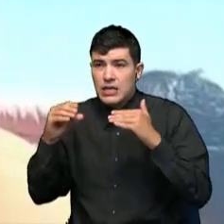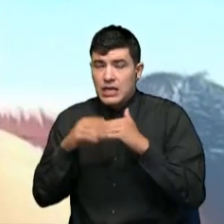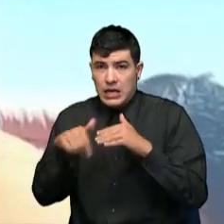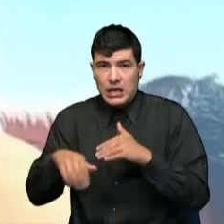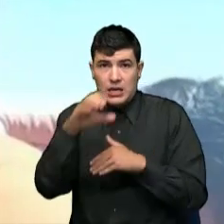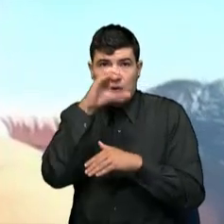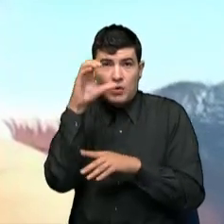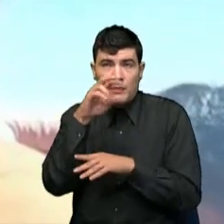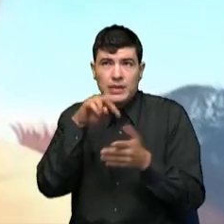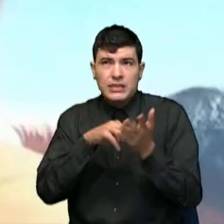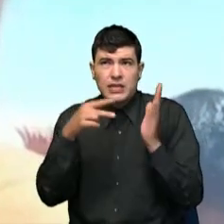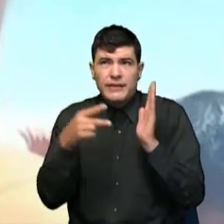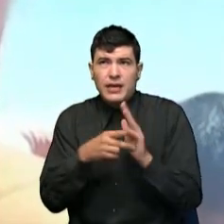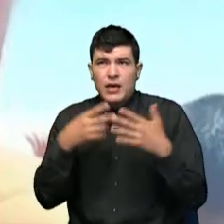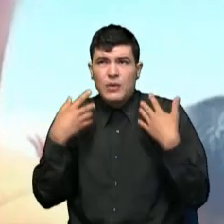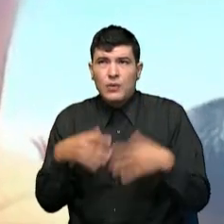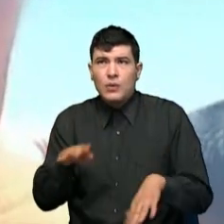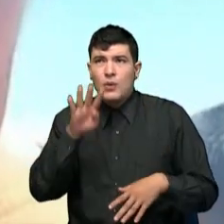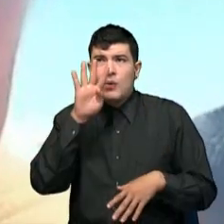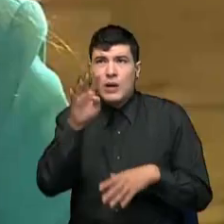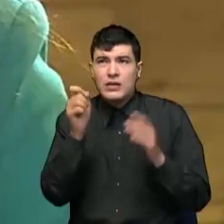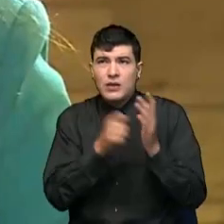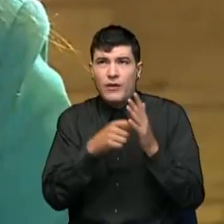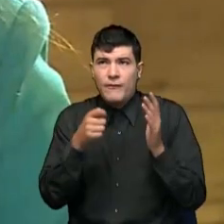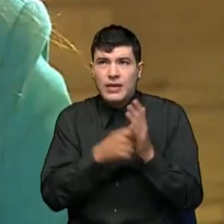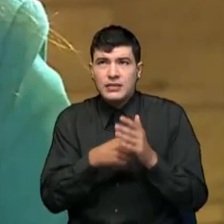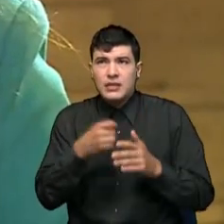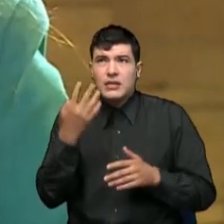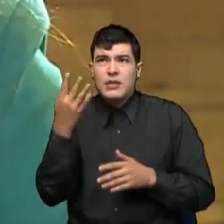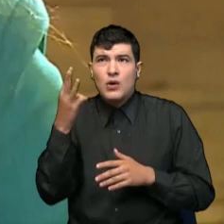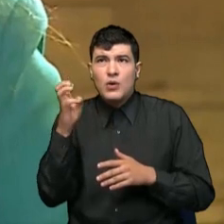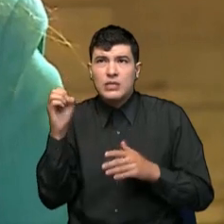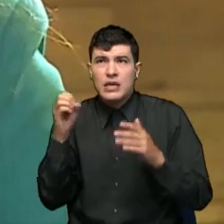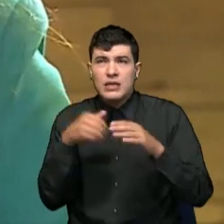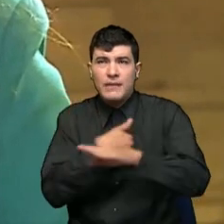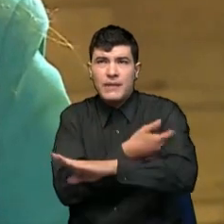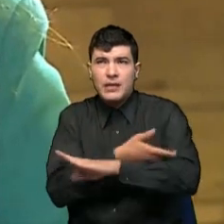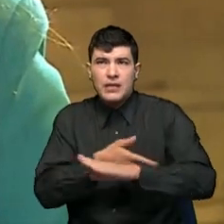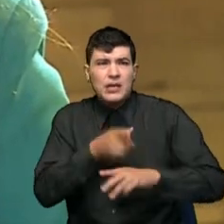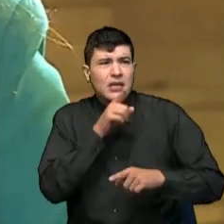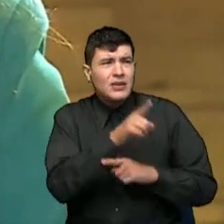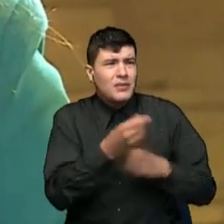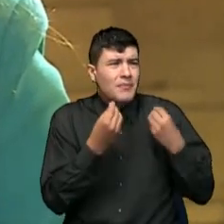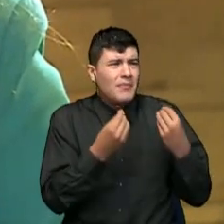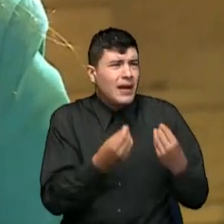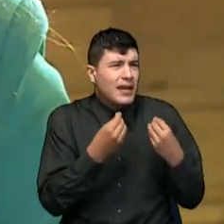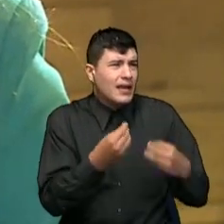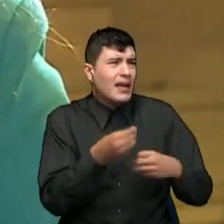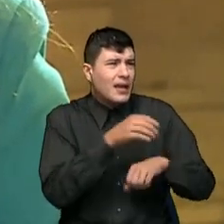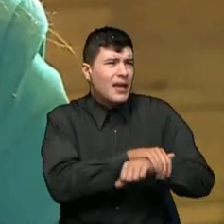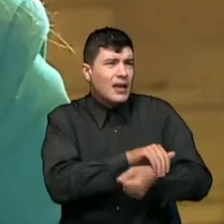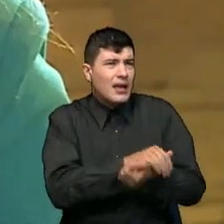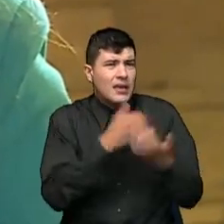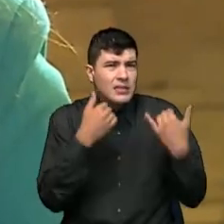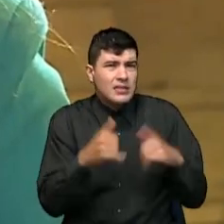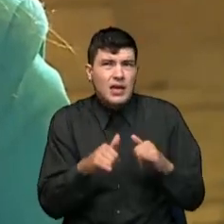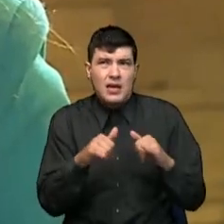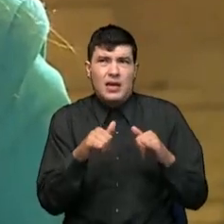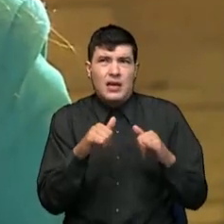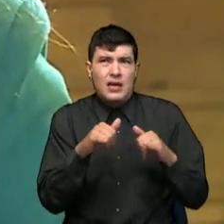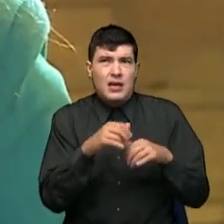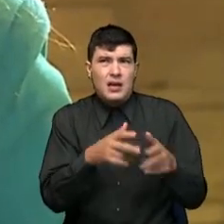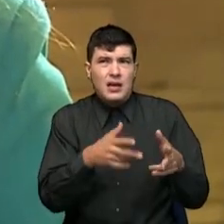Colombia equivaldrían a 4 veces este valor. Y digo, ¿para qué la va a tener secuestrada si ya le sacó el dinero, si ya no la